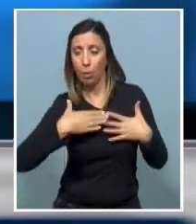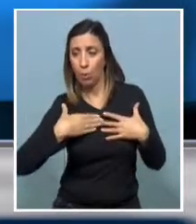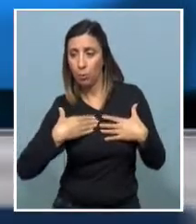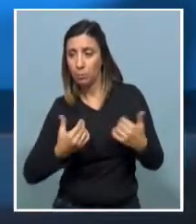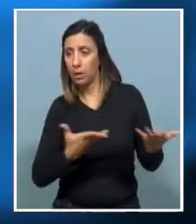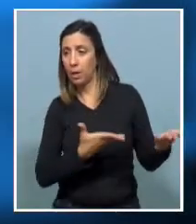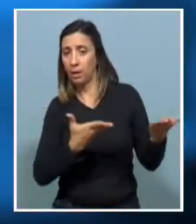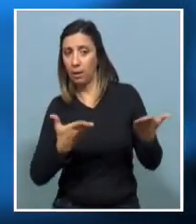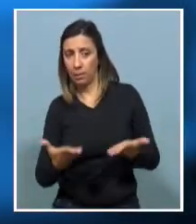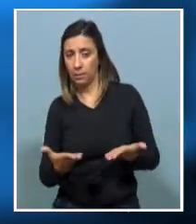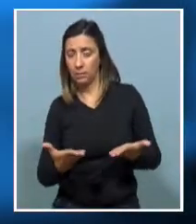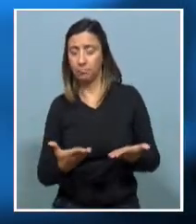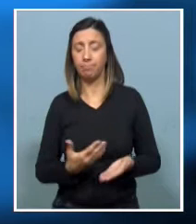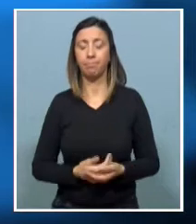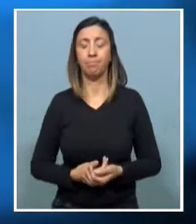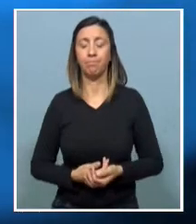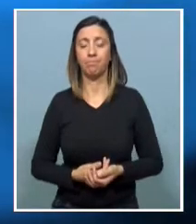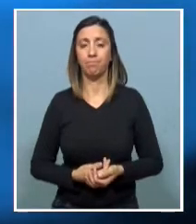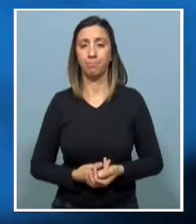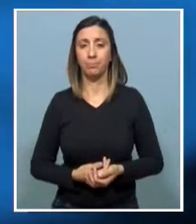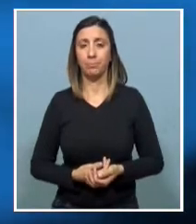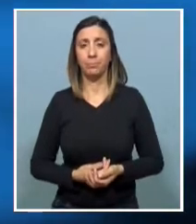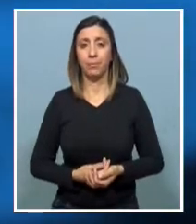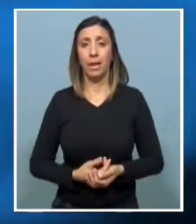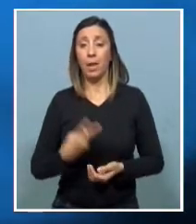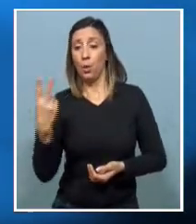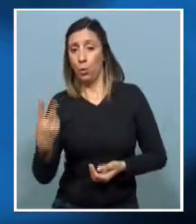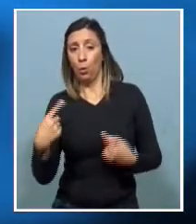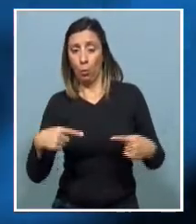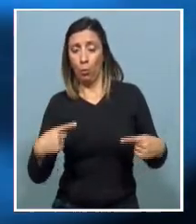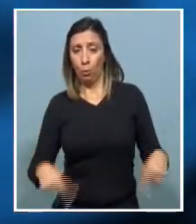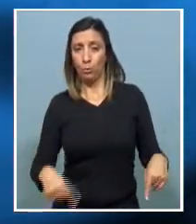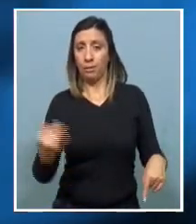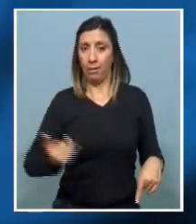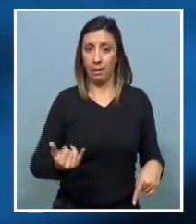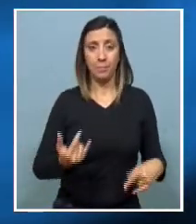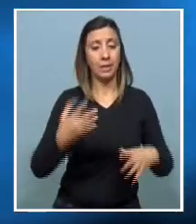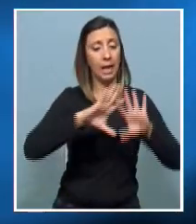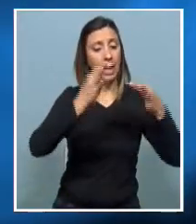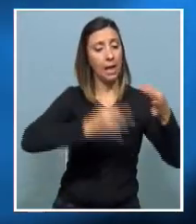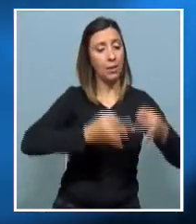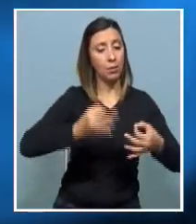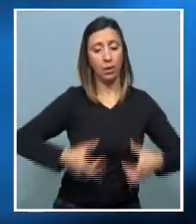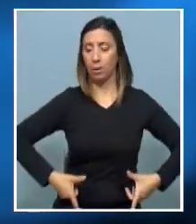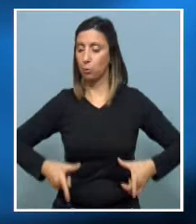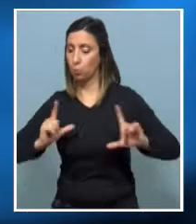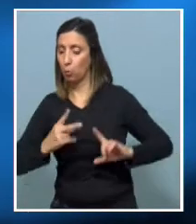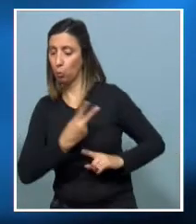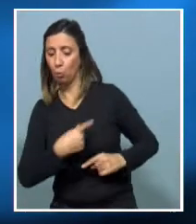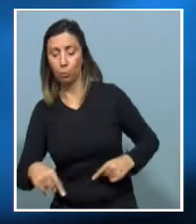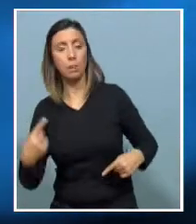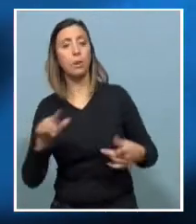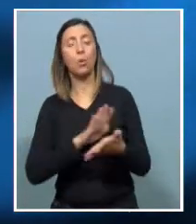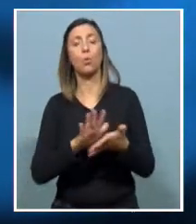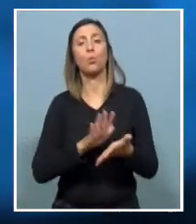de atención de salud, que tienen los dos componentes diagnósticos, es decir, laboratorio y radiología, y lo novedoso